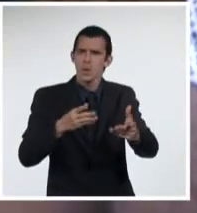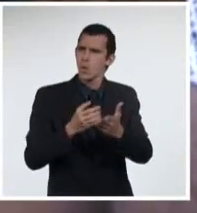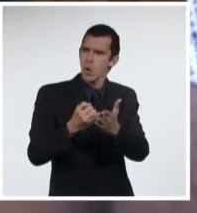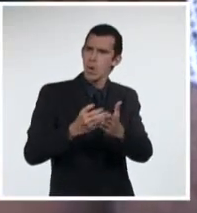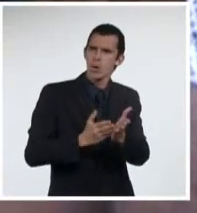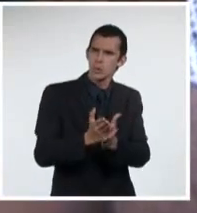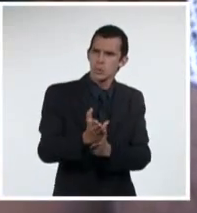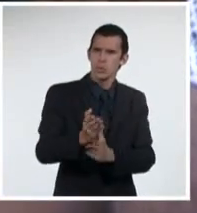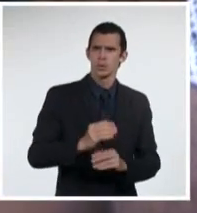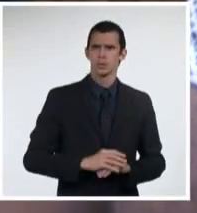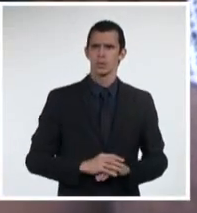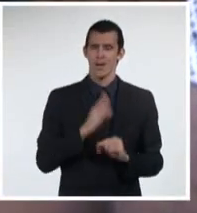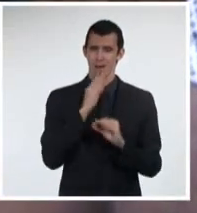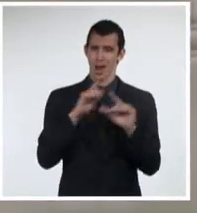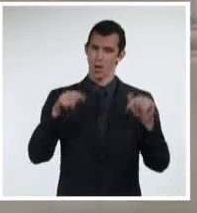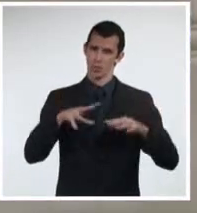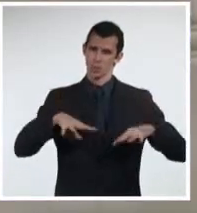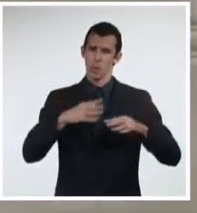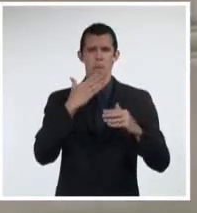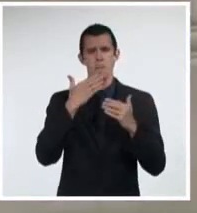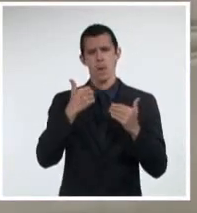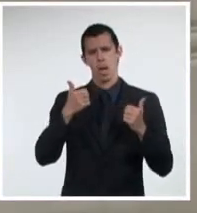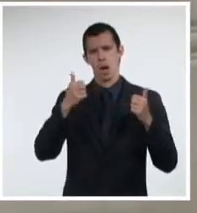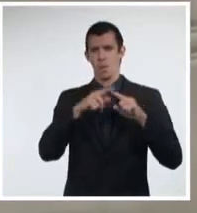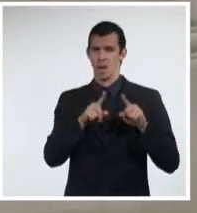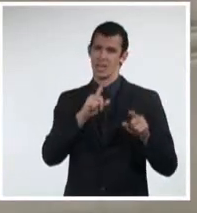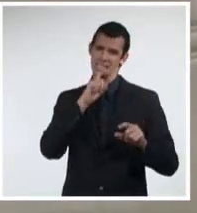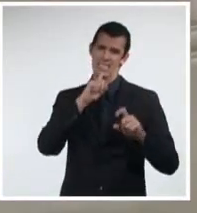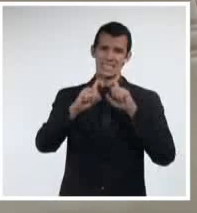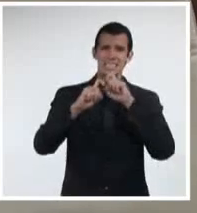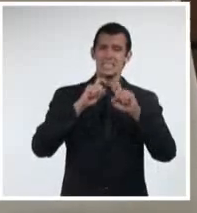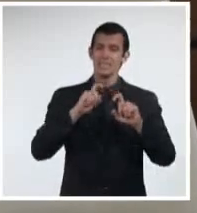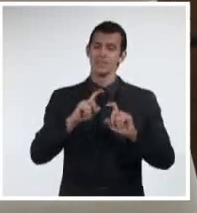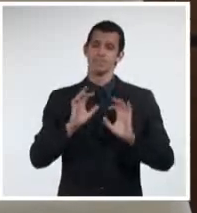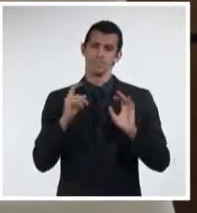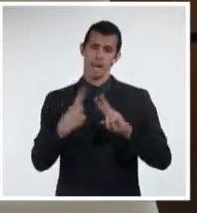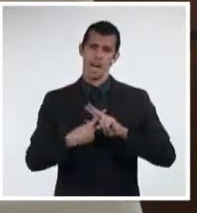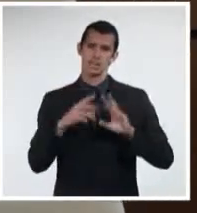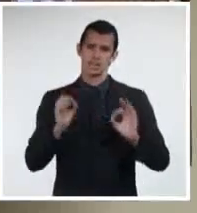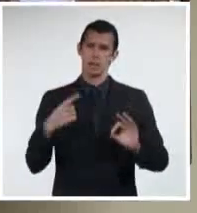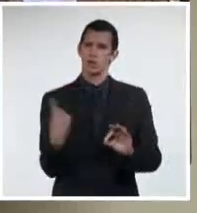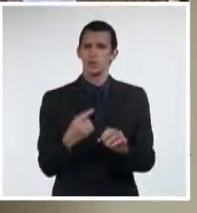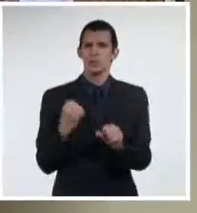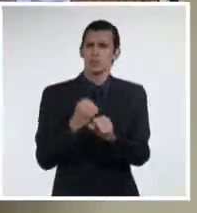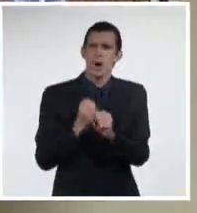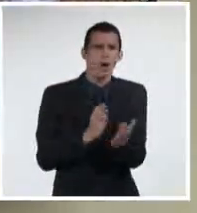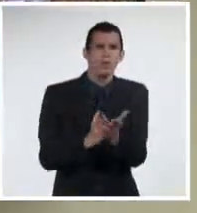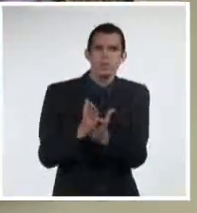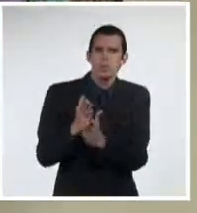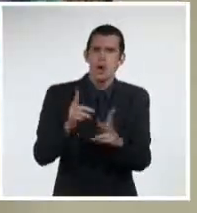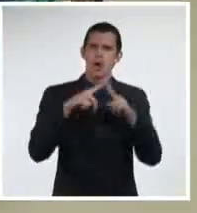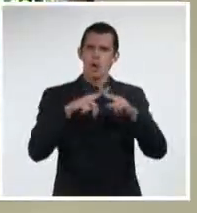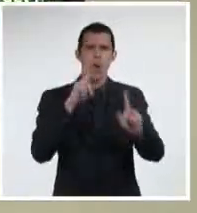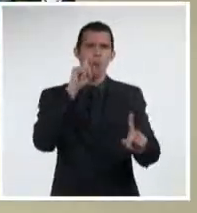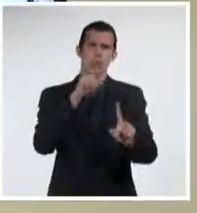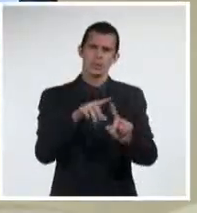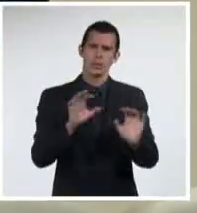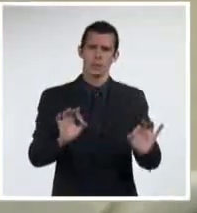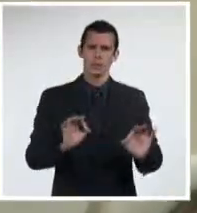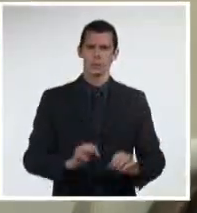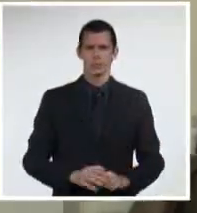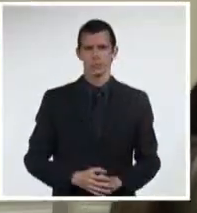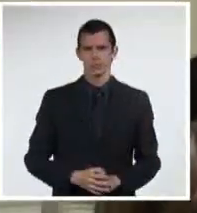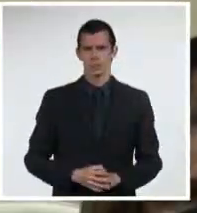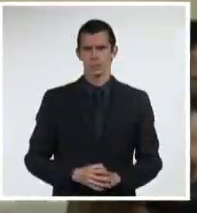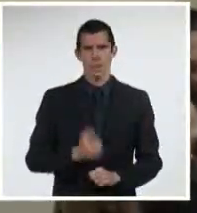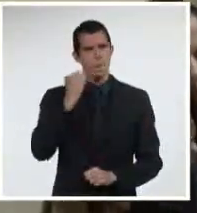grupo de problemas que dificultan la estabilidad del sistema y en los que se trabaja para resolverlos. Sobre el desafío más complejo que enfrenta hoy el territorio,